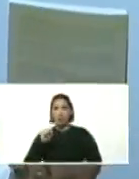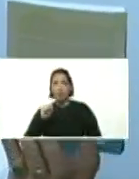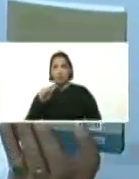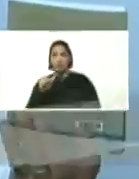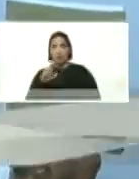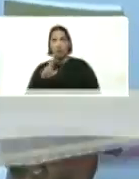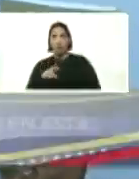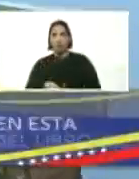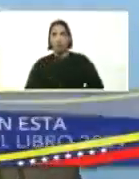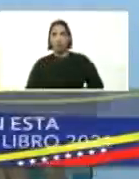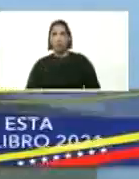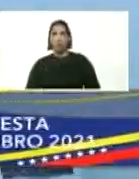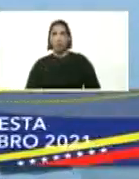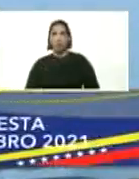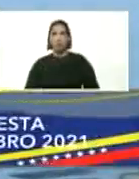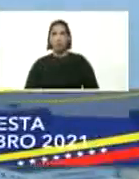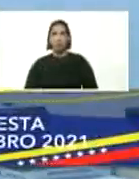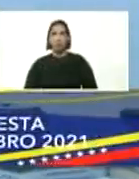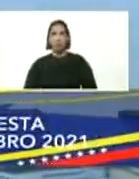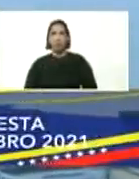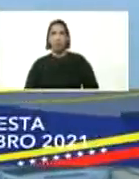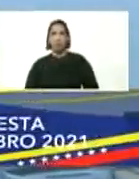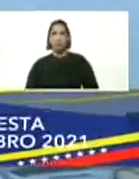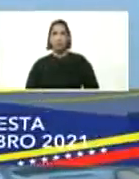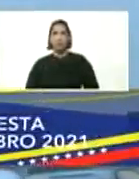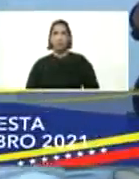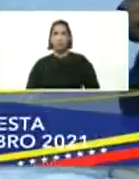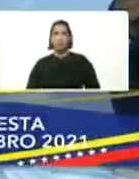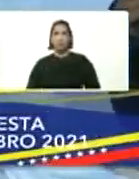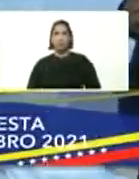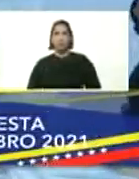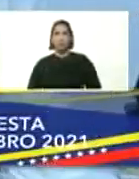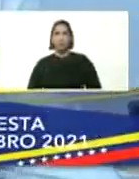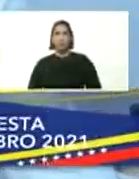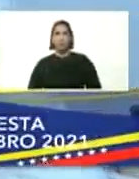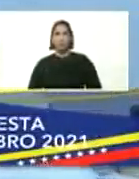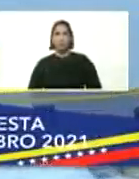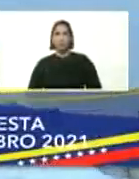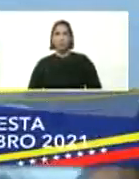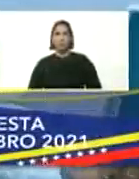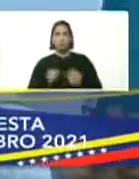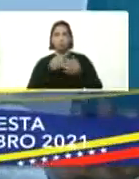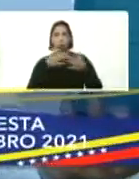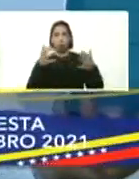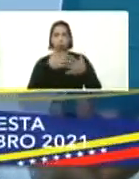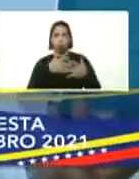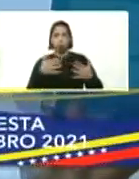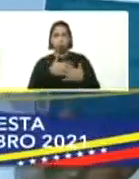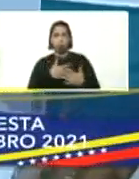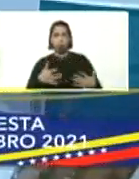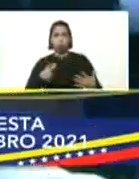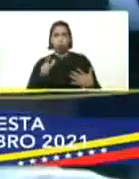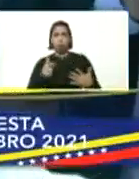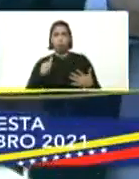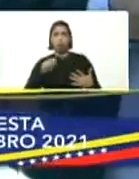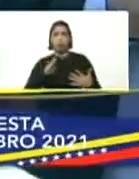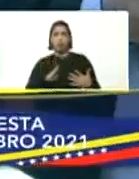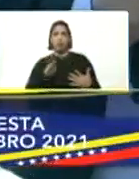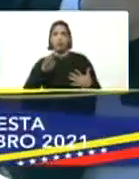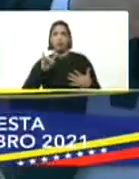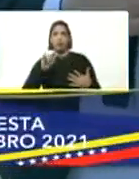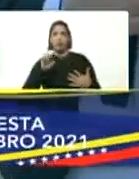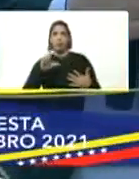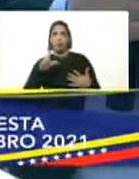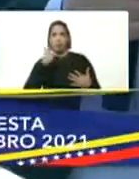gran César Rengifo. ¿Verdad? La narrativa de Gabriel García Márquez, Edificación, un